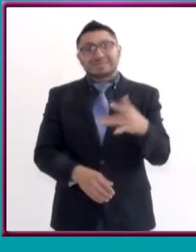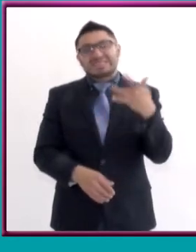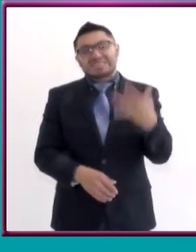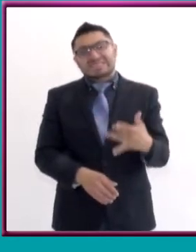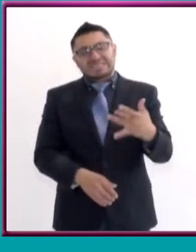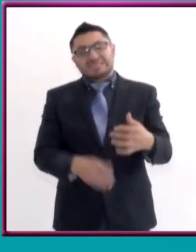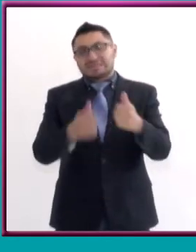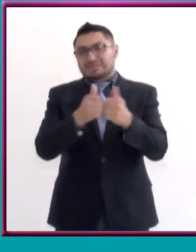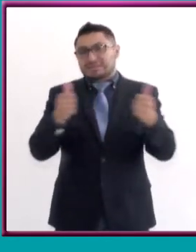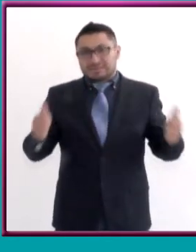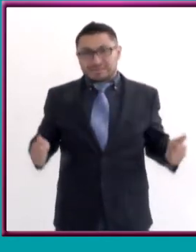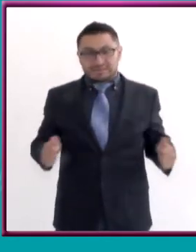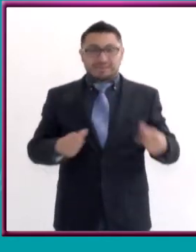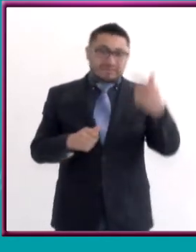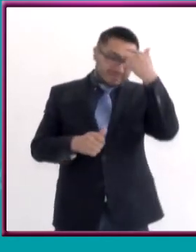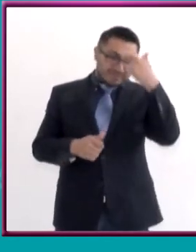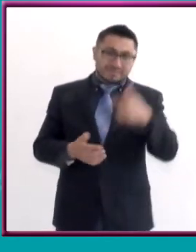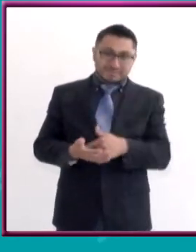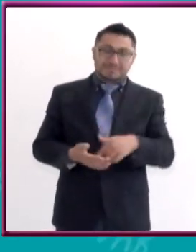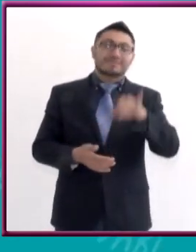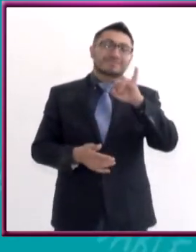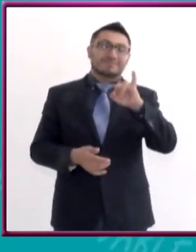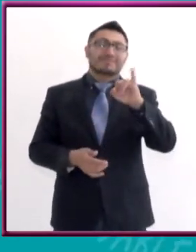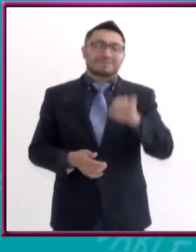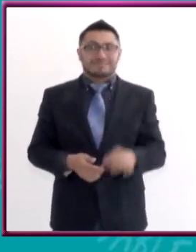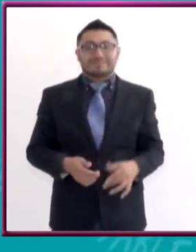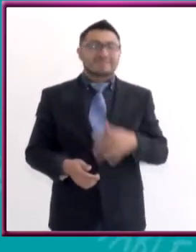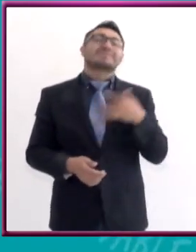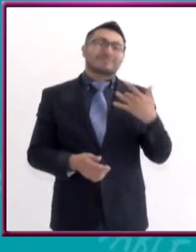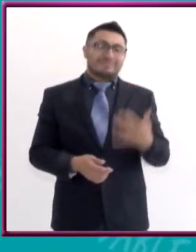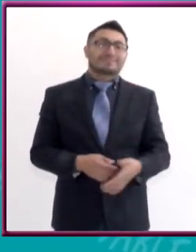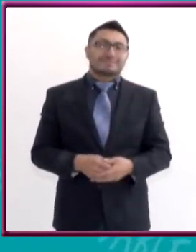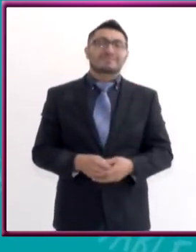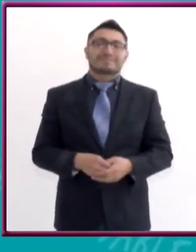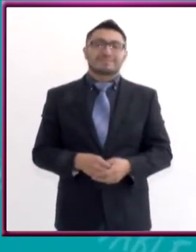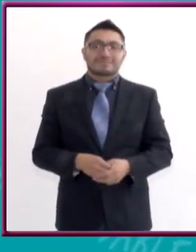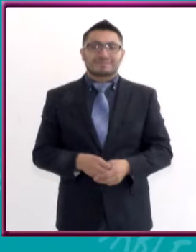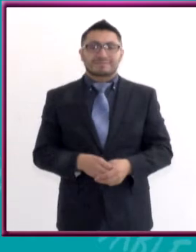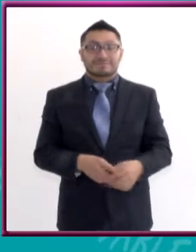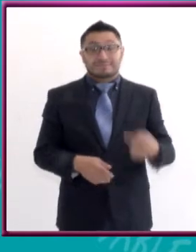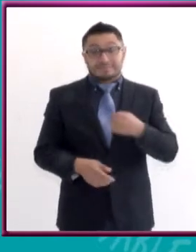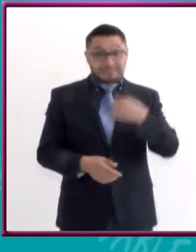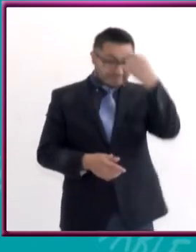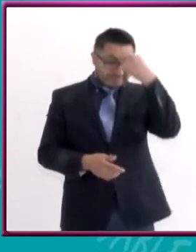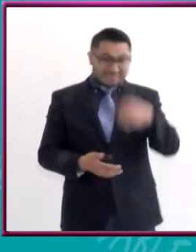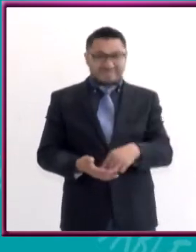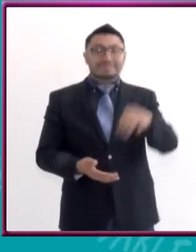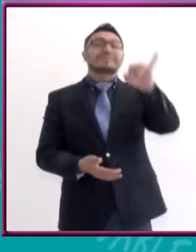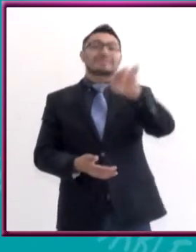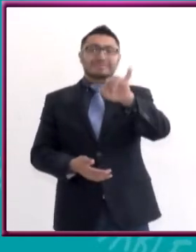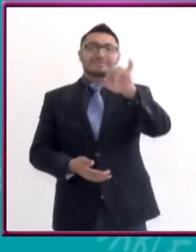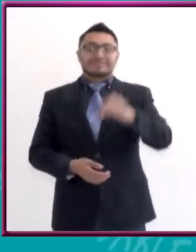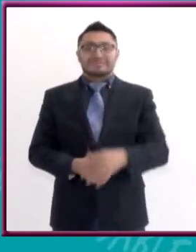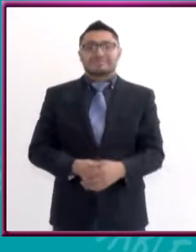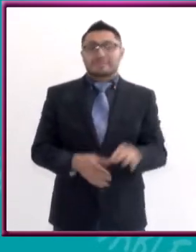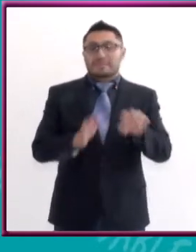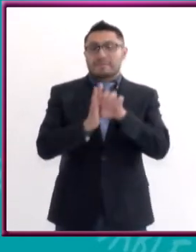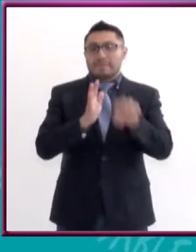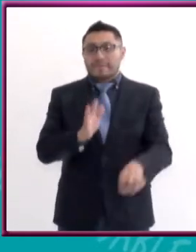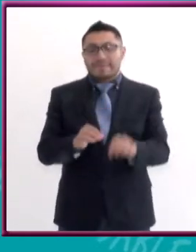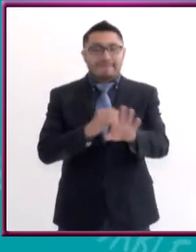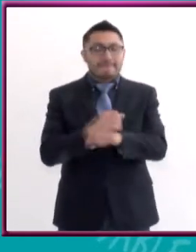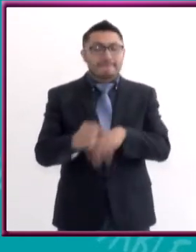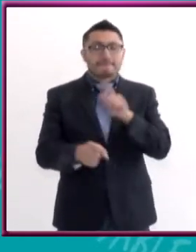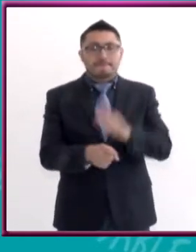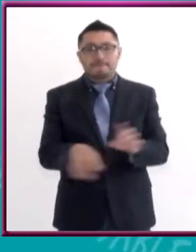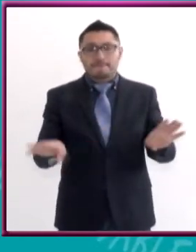dolor de perderlo, yo creo que sí lo sienten. Yo creo que sí. Por